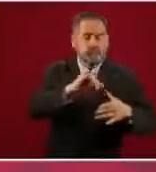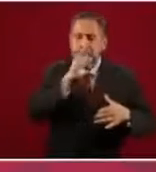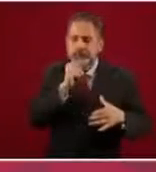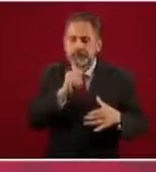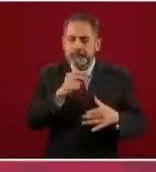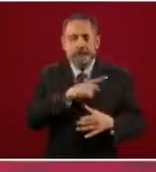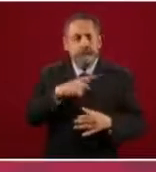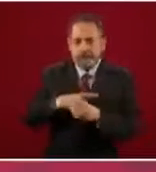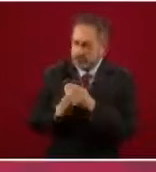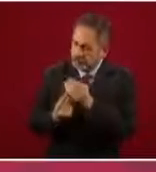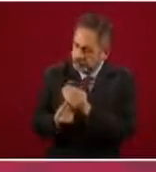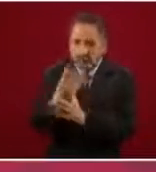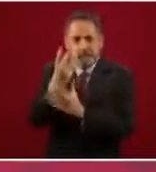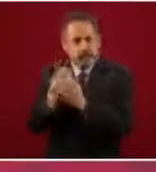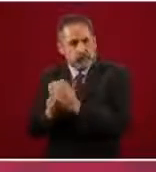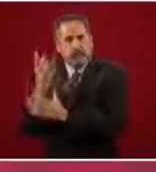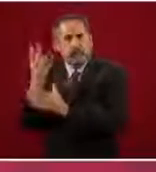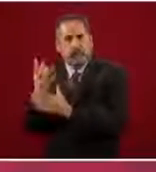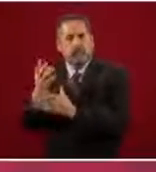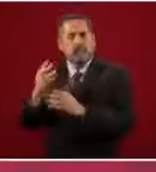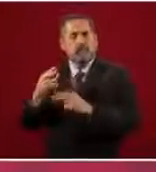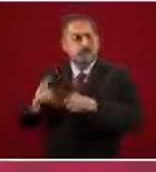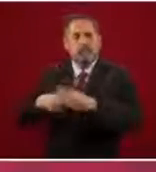Entonces, le pregunto a la gente,